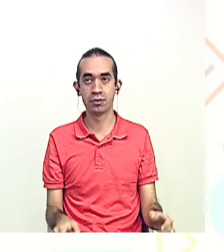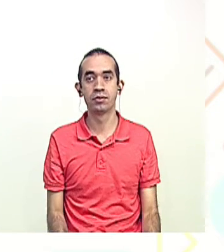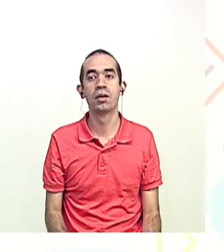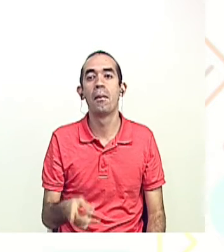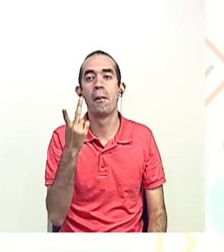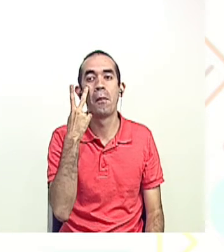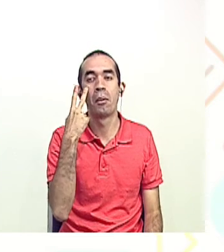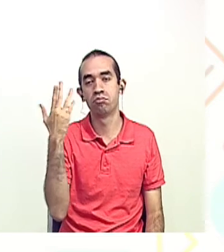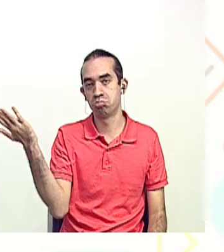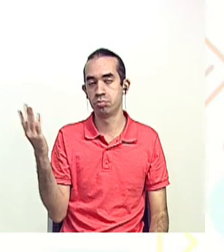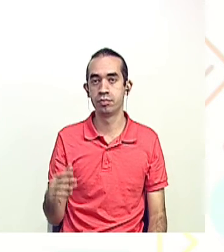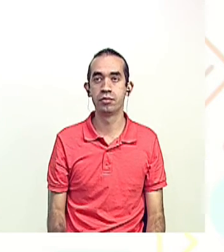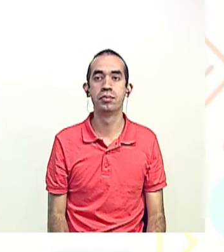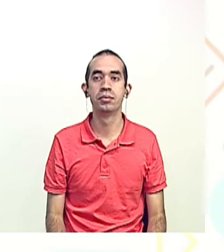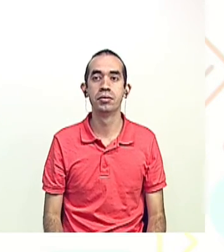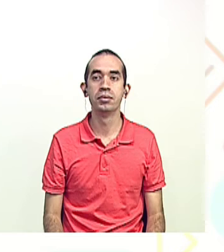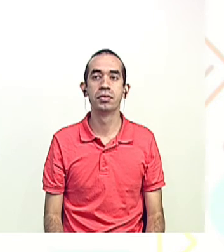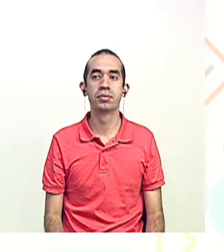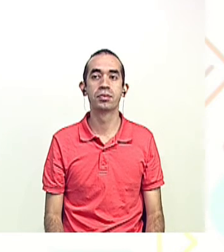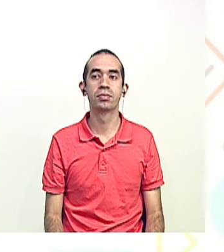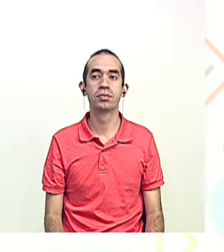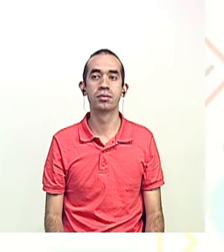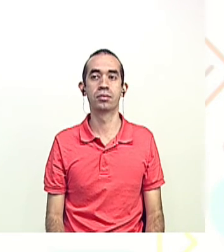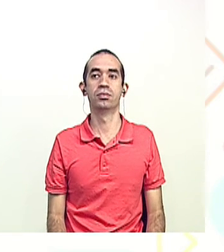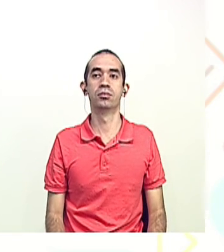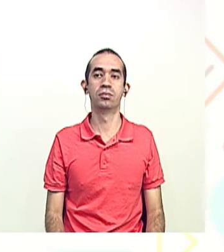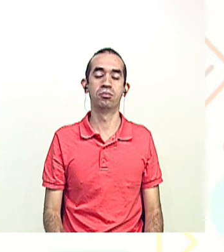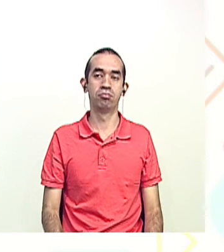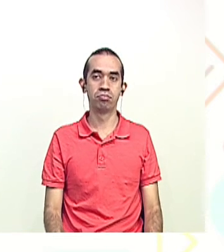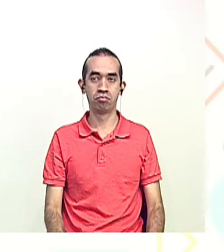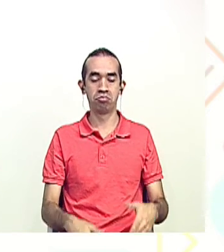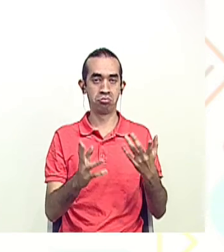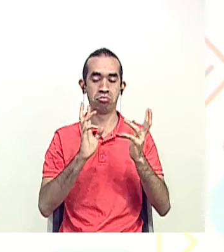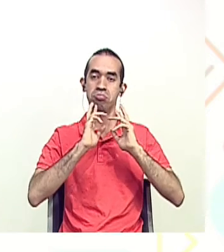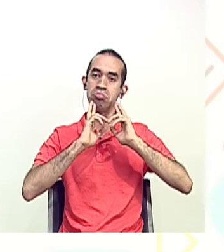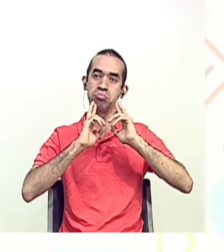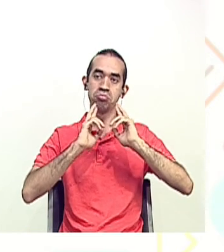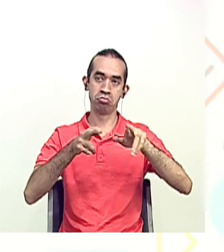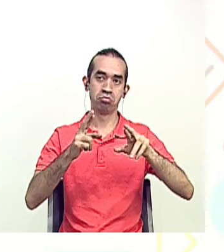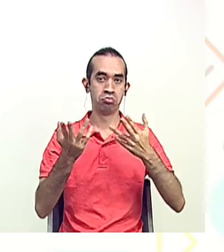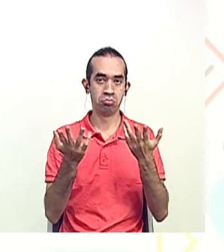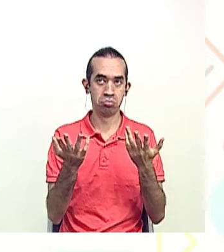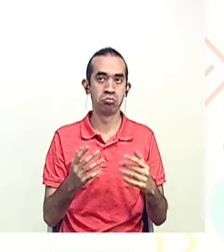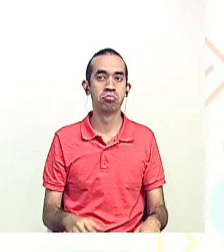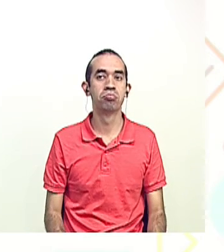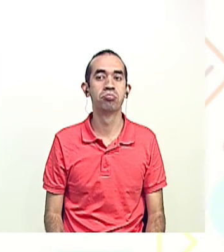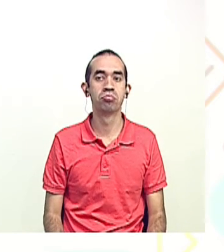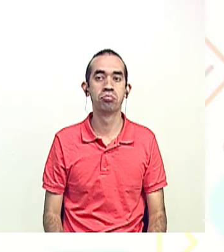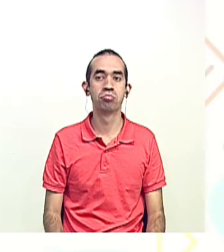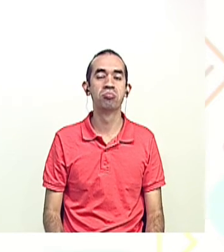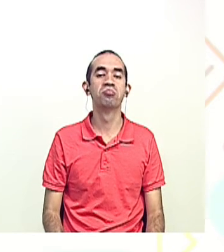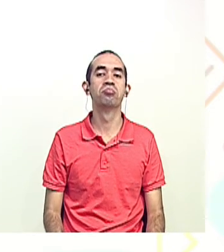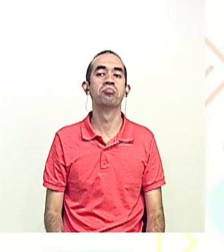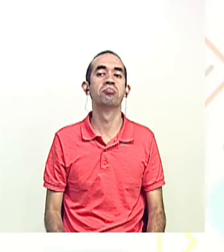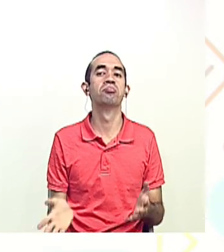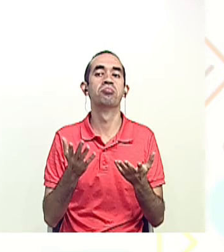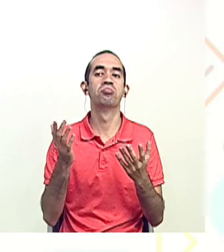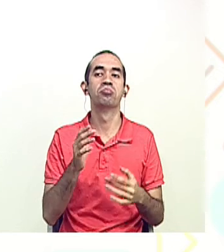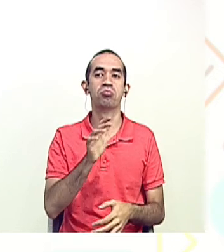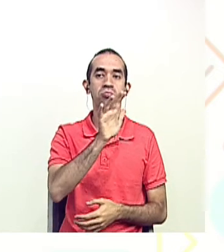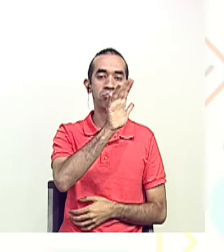Observemos. En este caso, tenemos entonces que la expresión equivale